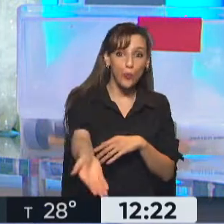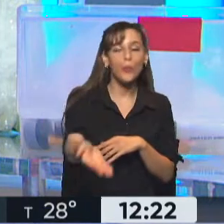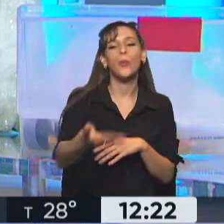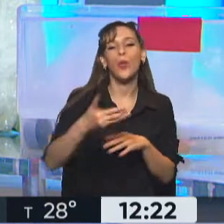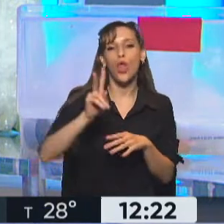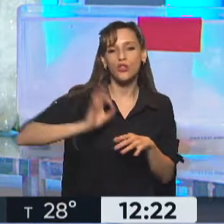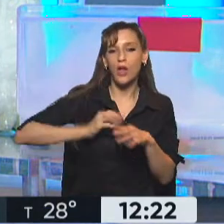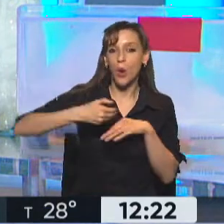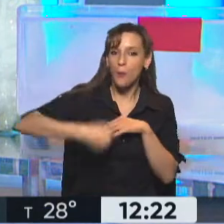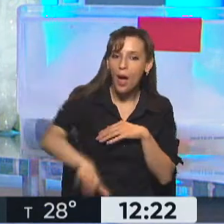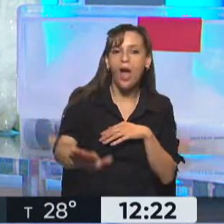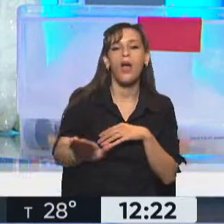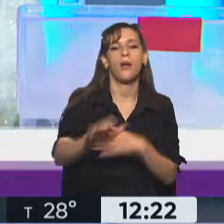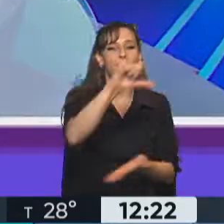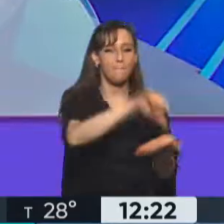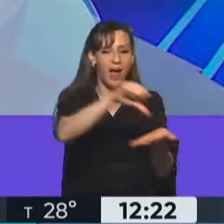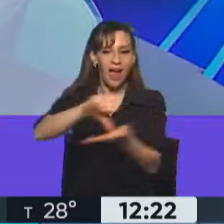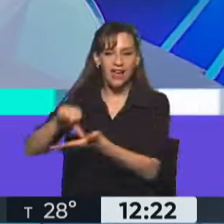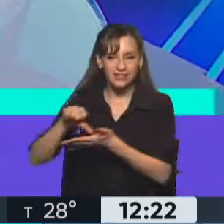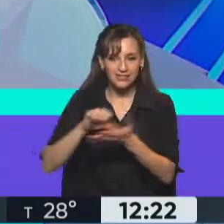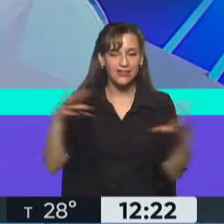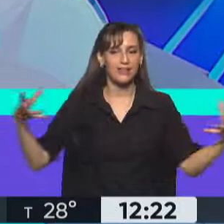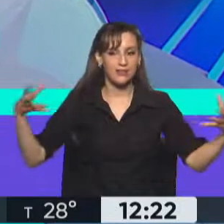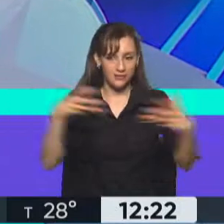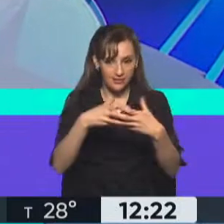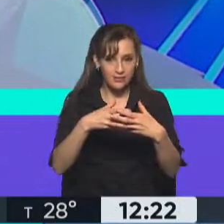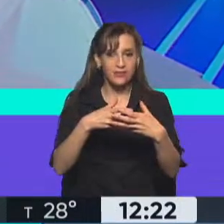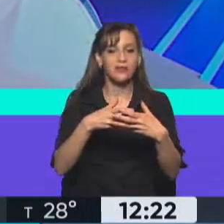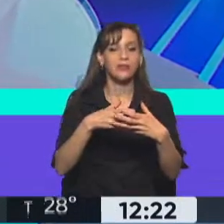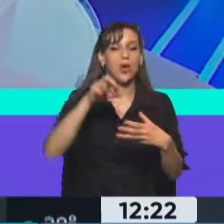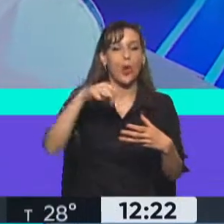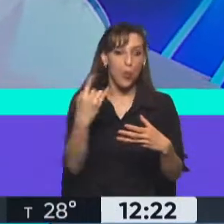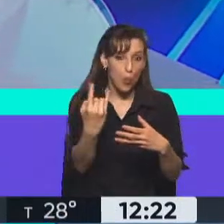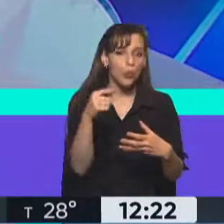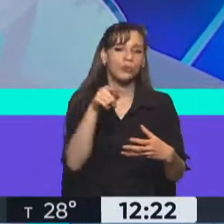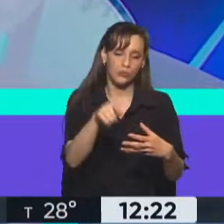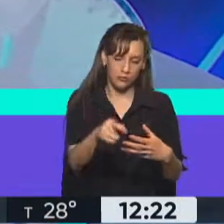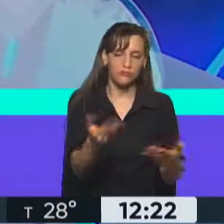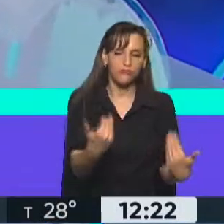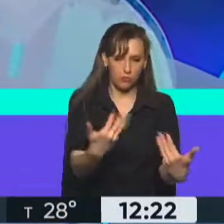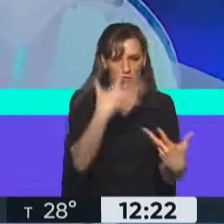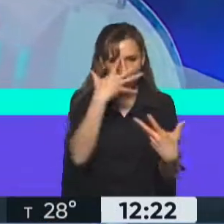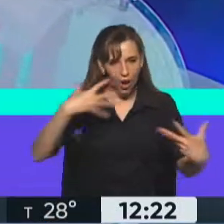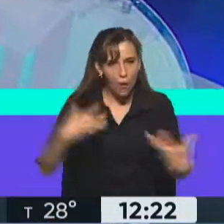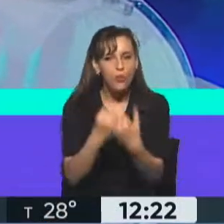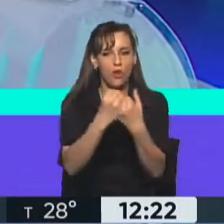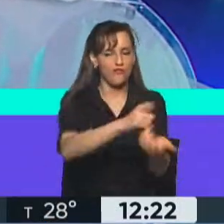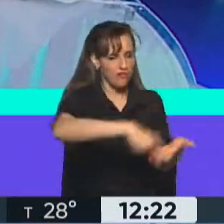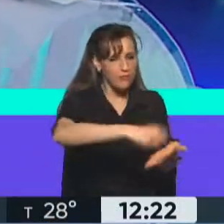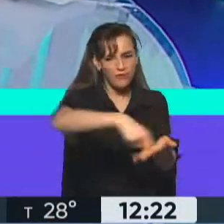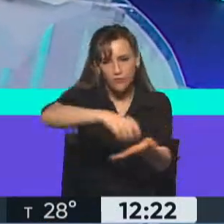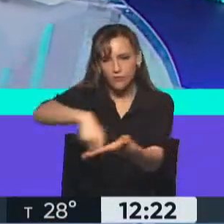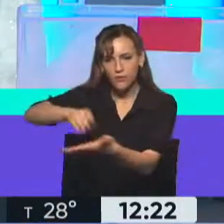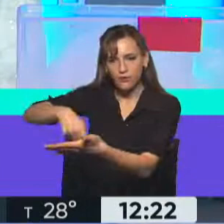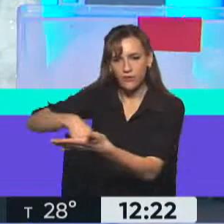por parte de todos los países que integran las naciones unidas- un acuerdo para enfrentar este problema tan